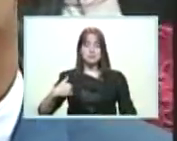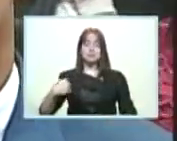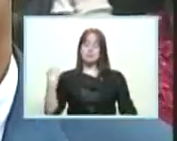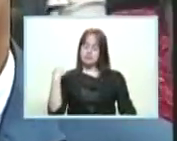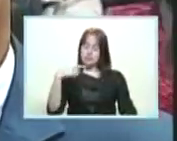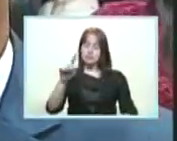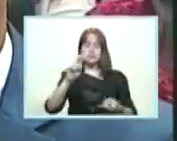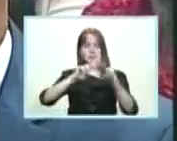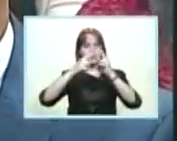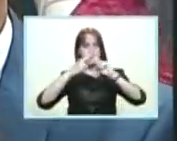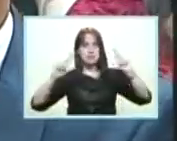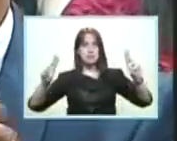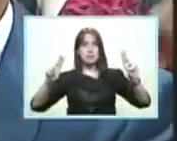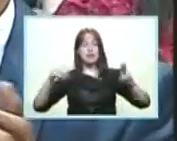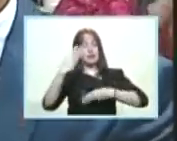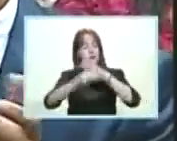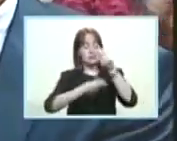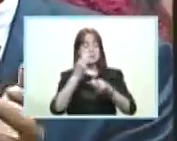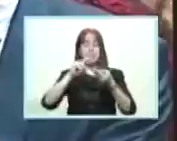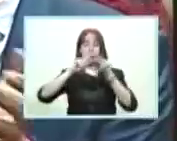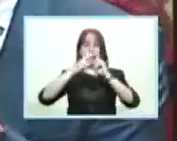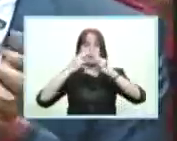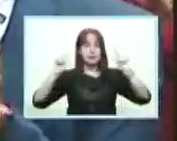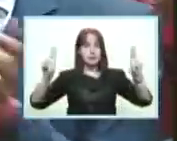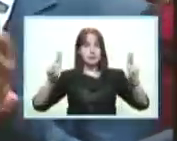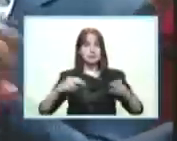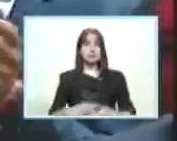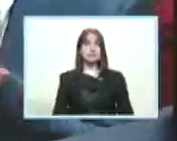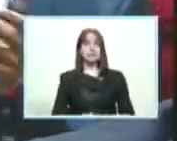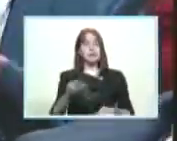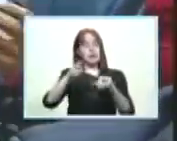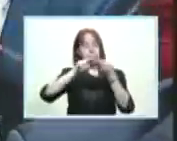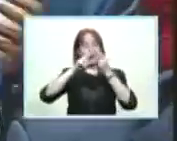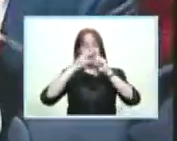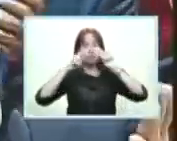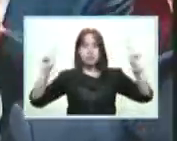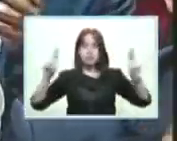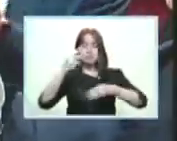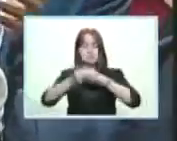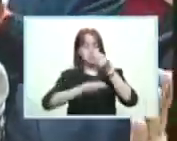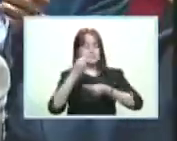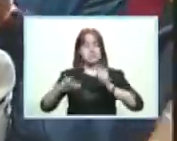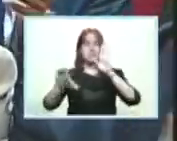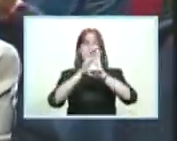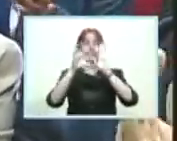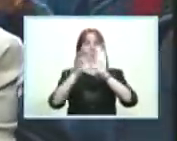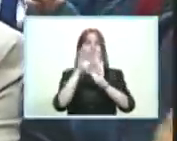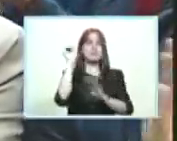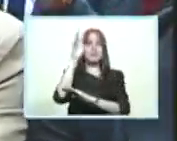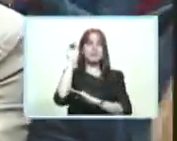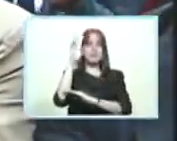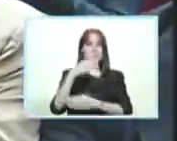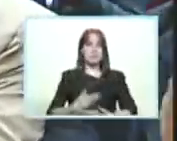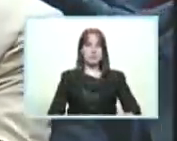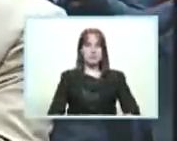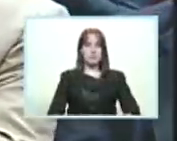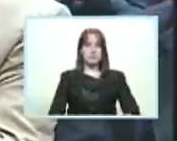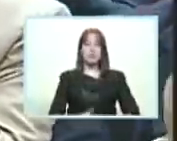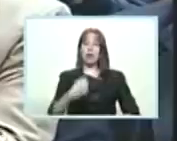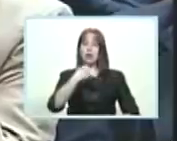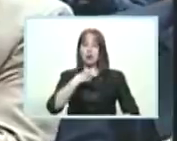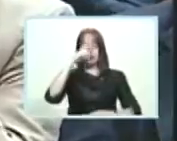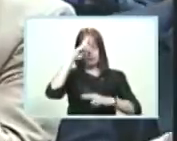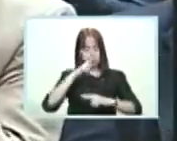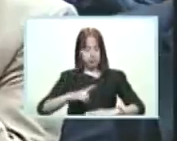tendremos, que se haga la paz. La paz se hizo con la constituyente. Así que yo